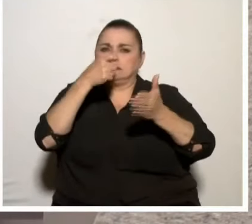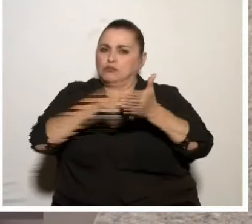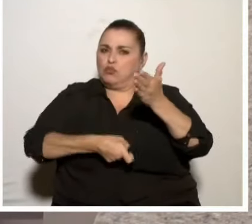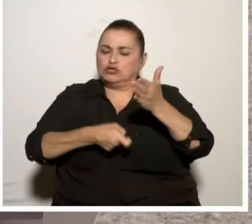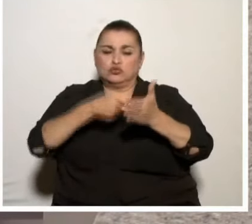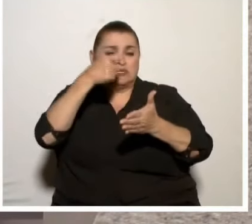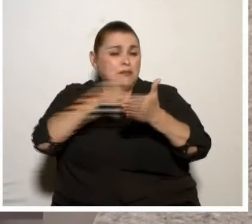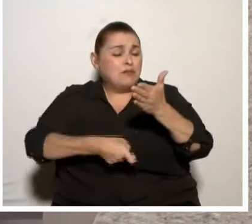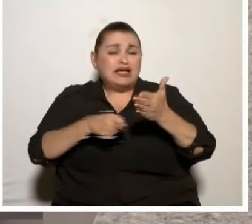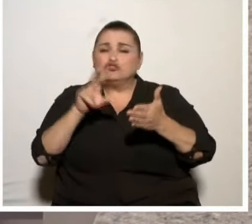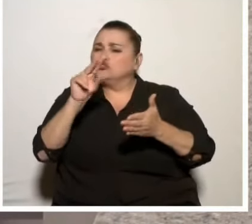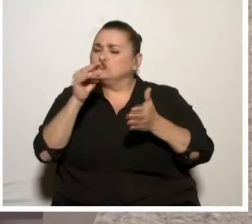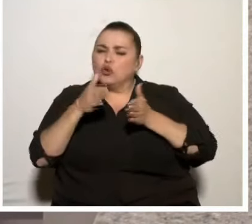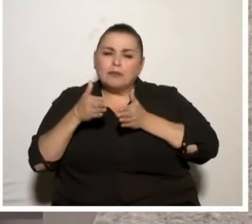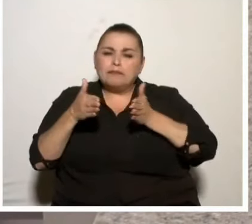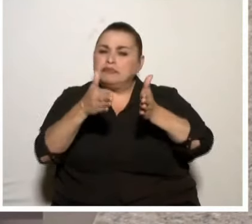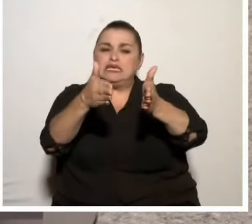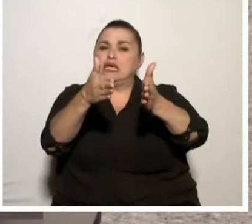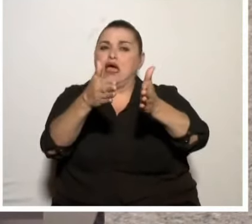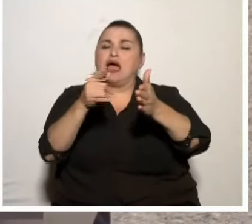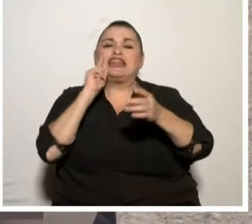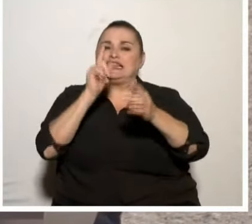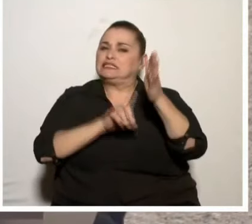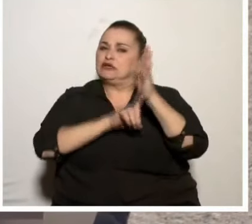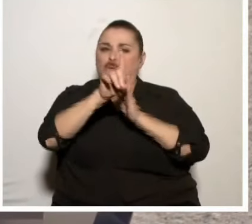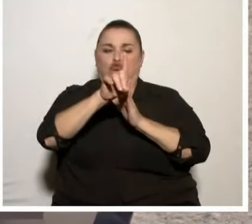impuestos no son la vía del desarrollo.